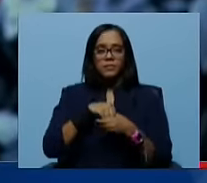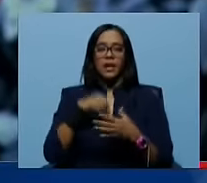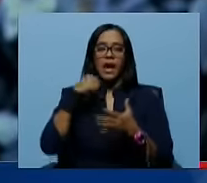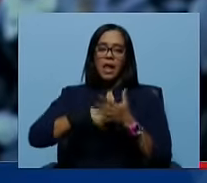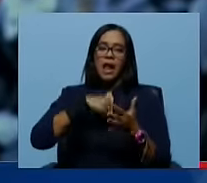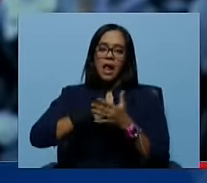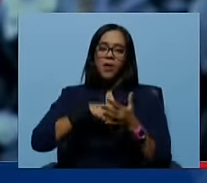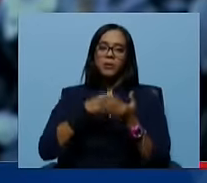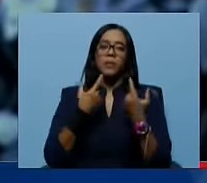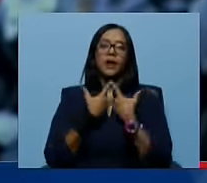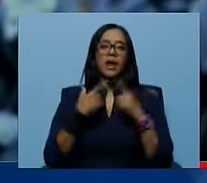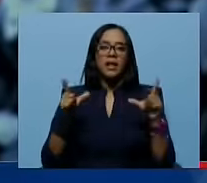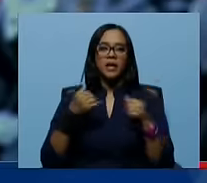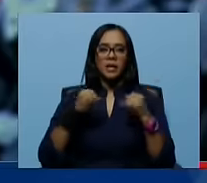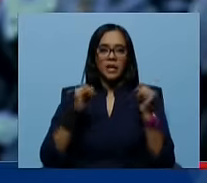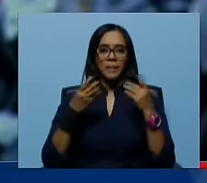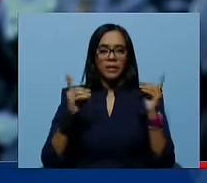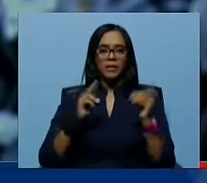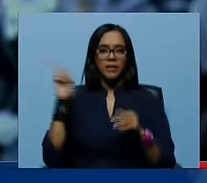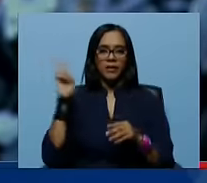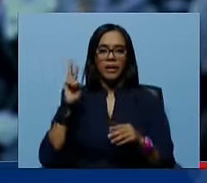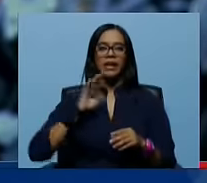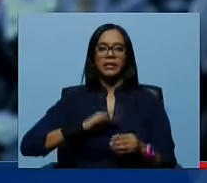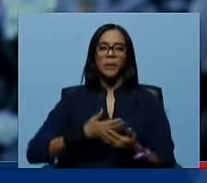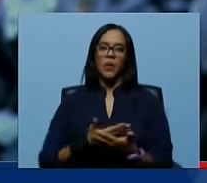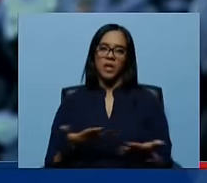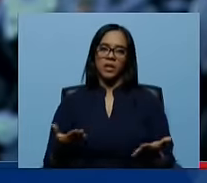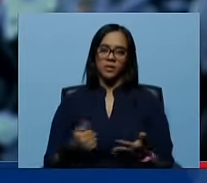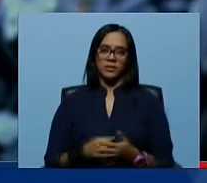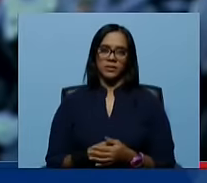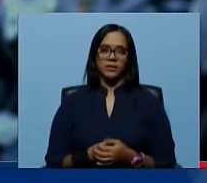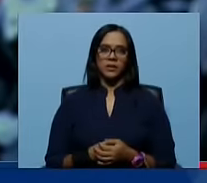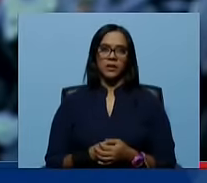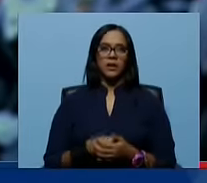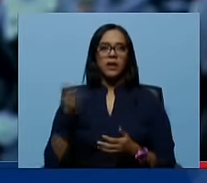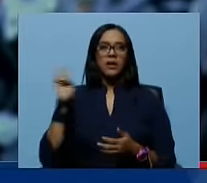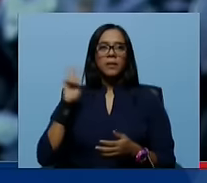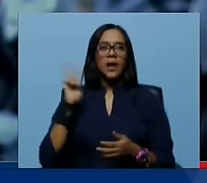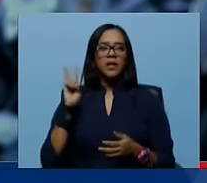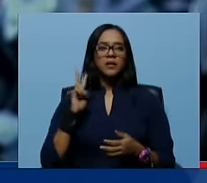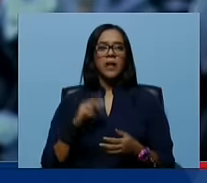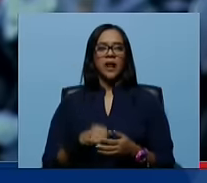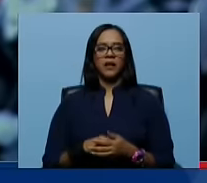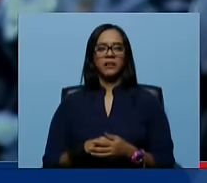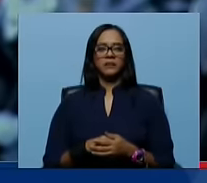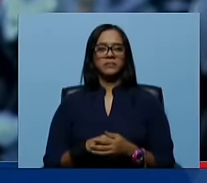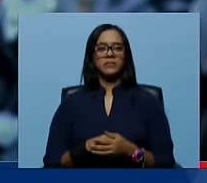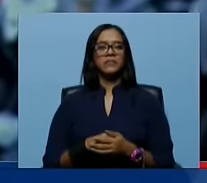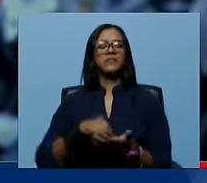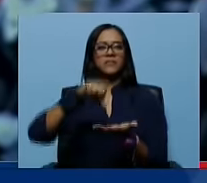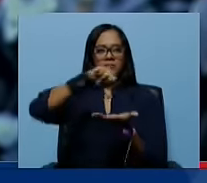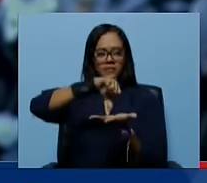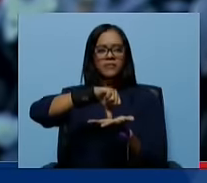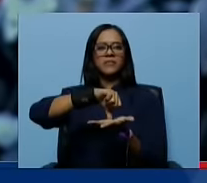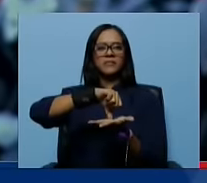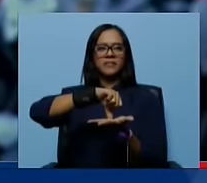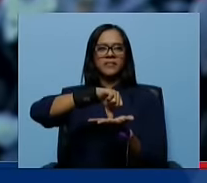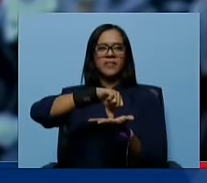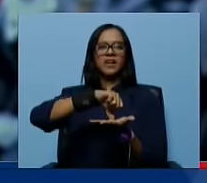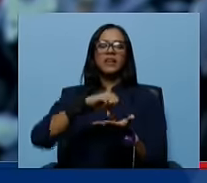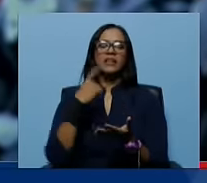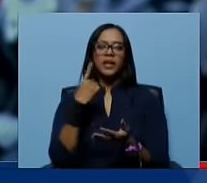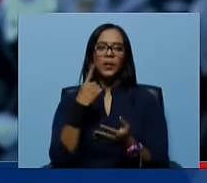por la libertad y la independencia de Venezuela que estamos dando. Venezuela es el epicentro de